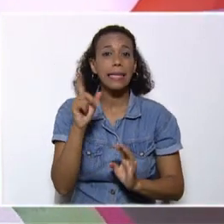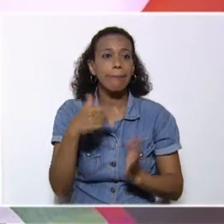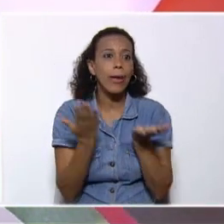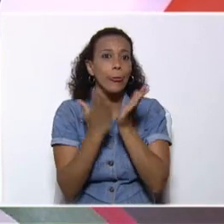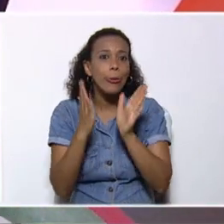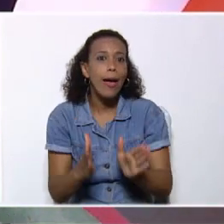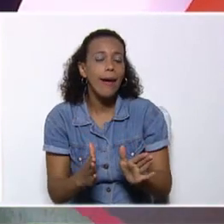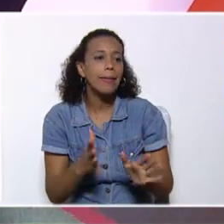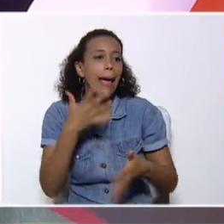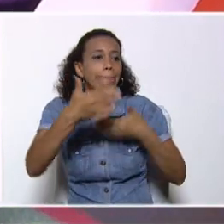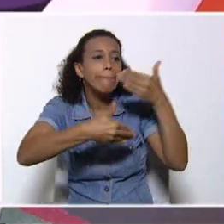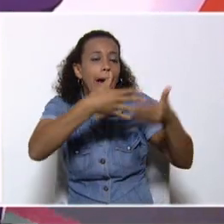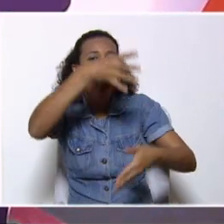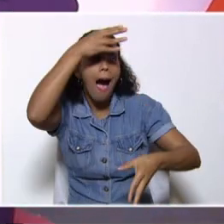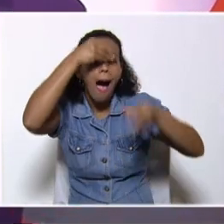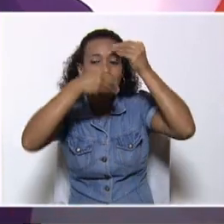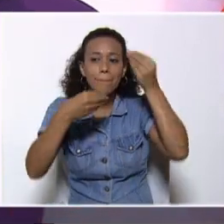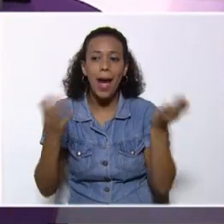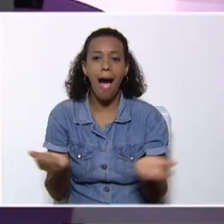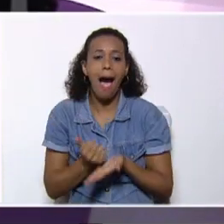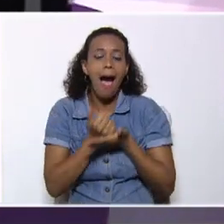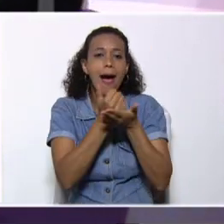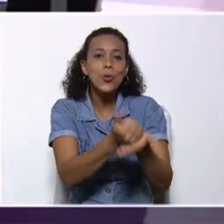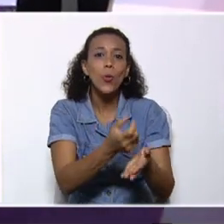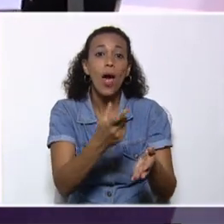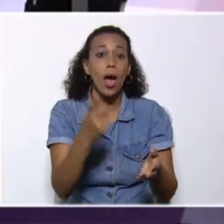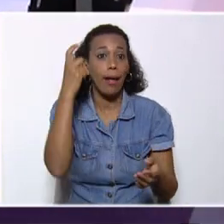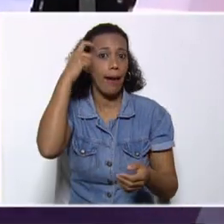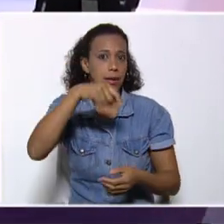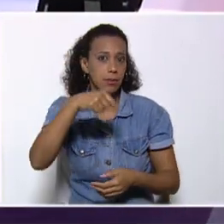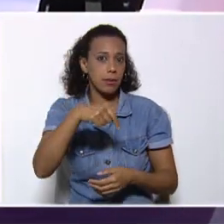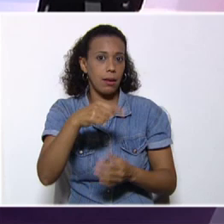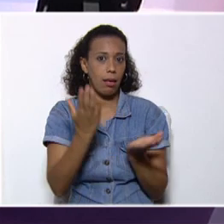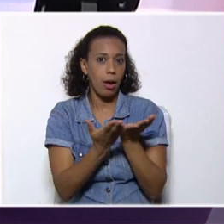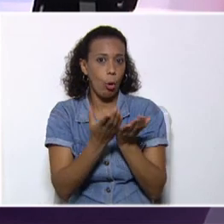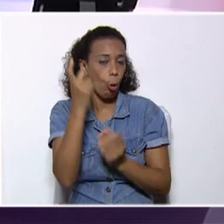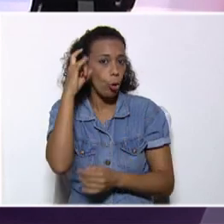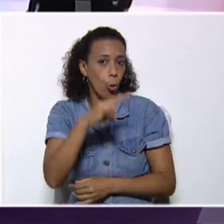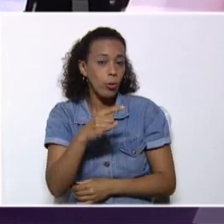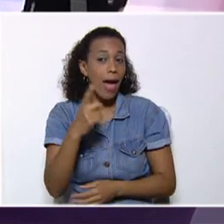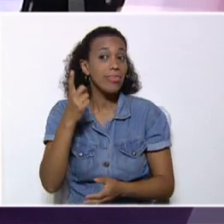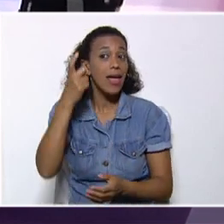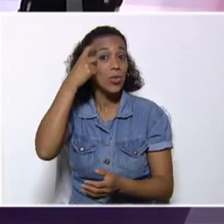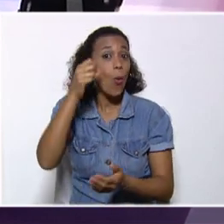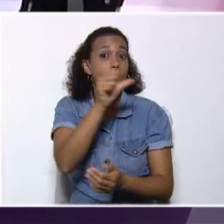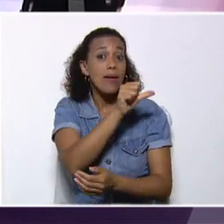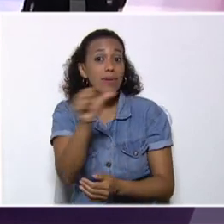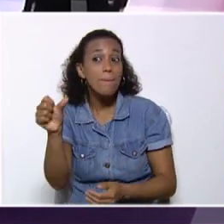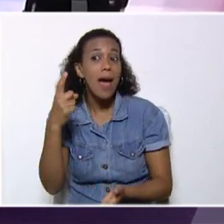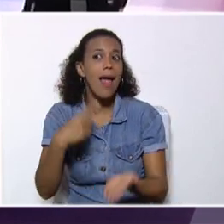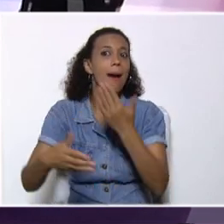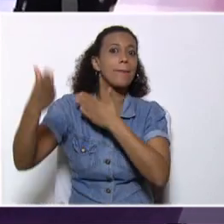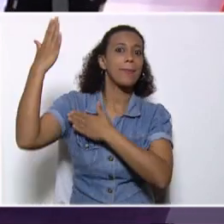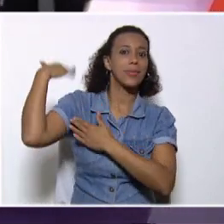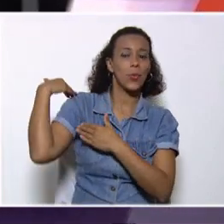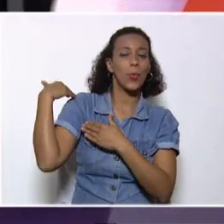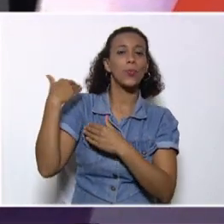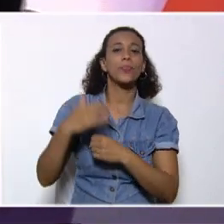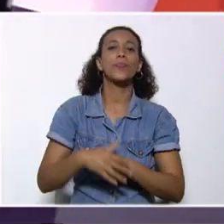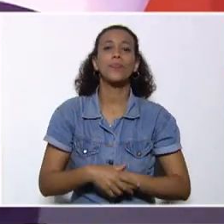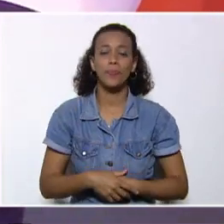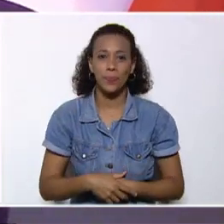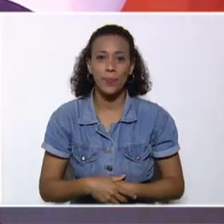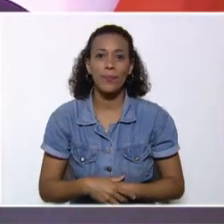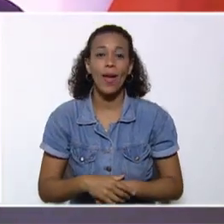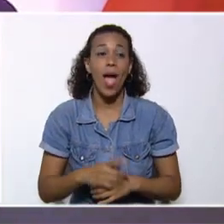representante en ese proceso de avanzar no solamente en la clase del día de hoy, también en la clase de toda la semana y por supuesto de todo